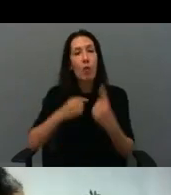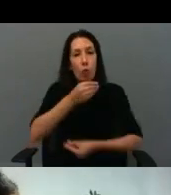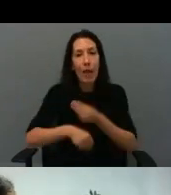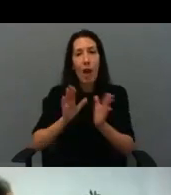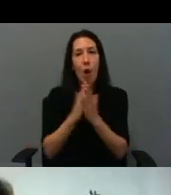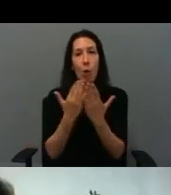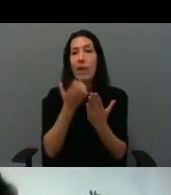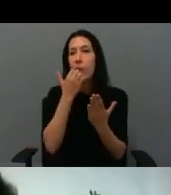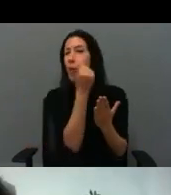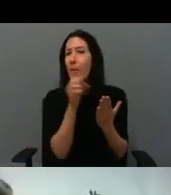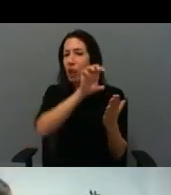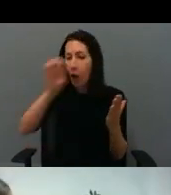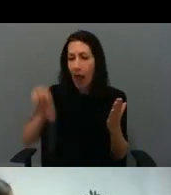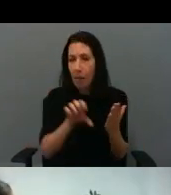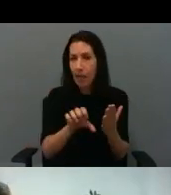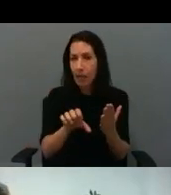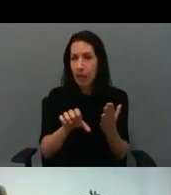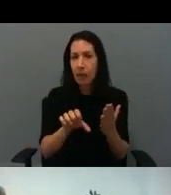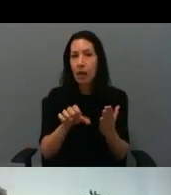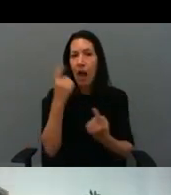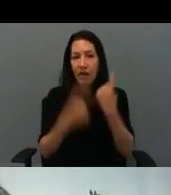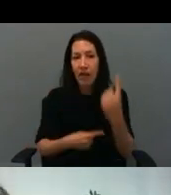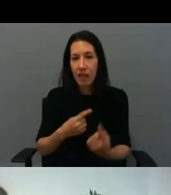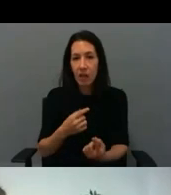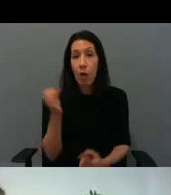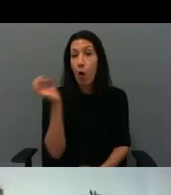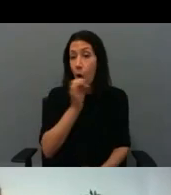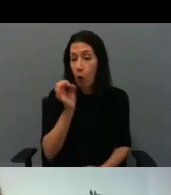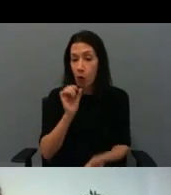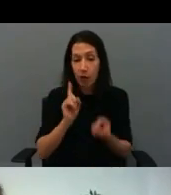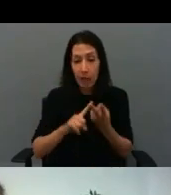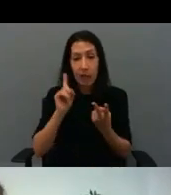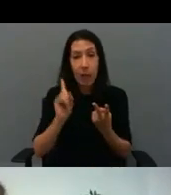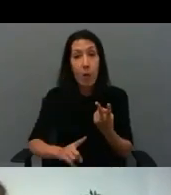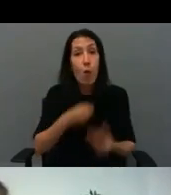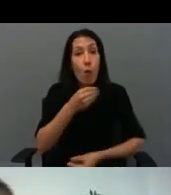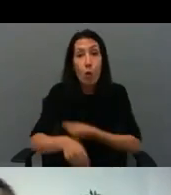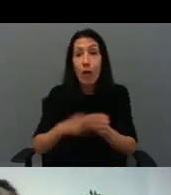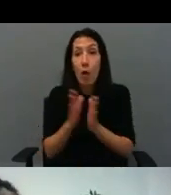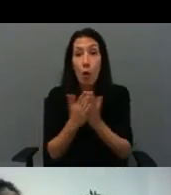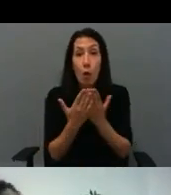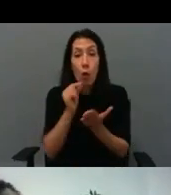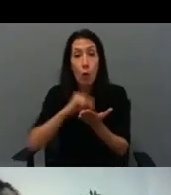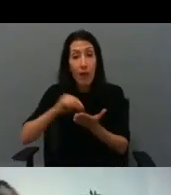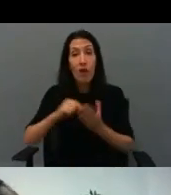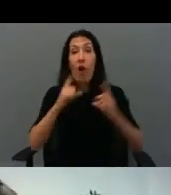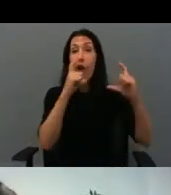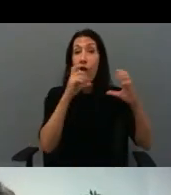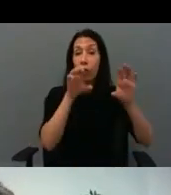veces cuadernos de pictogramas, utilizan a veces cuadernos de fotografías.